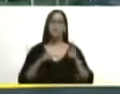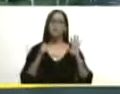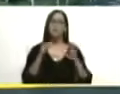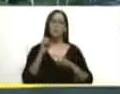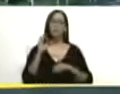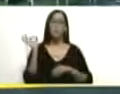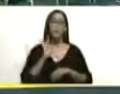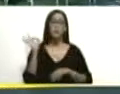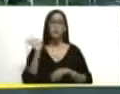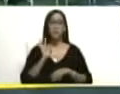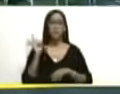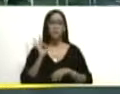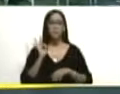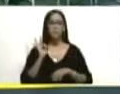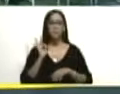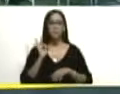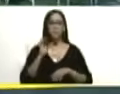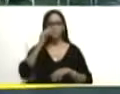60%.